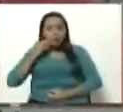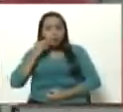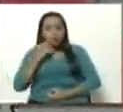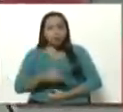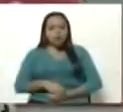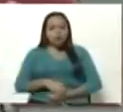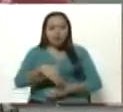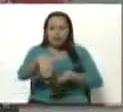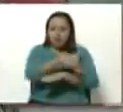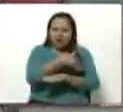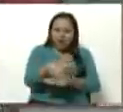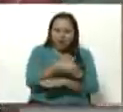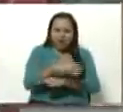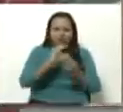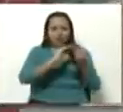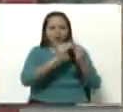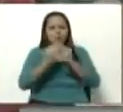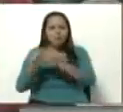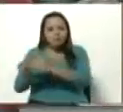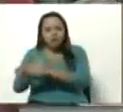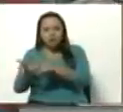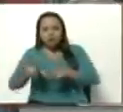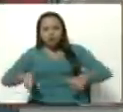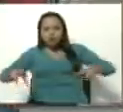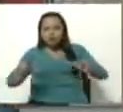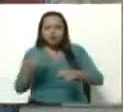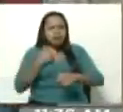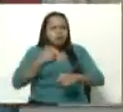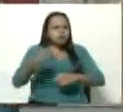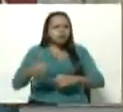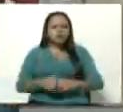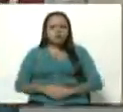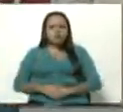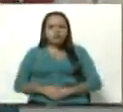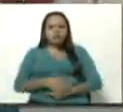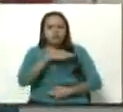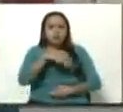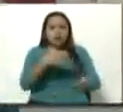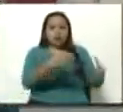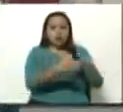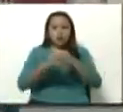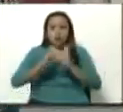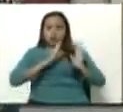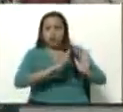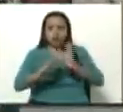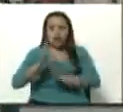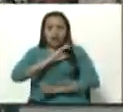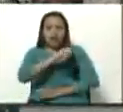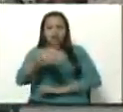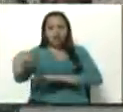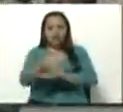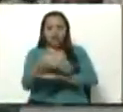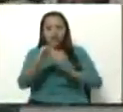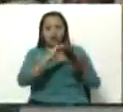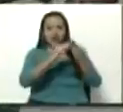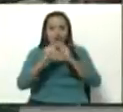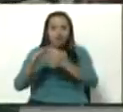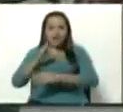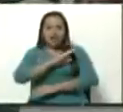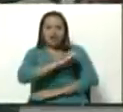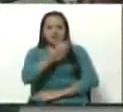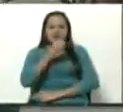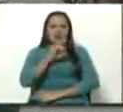la calle, desde las comunidades, desde los sectores, con nuestras estructuras, jefes de calle, jefes de comunidad, jefes de